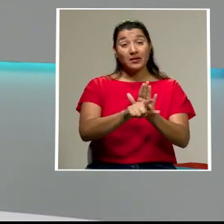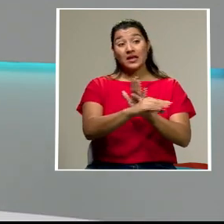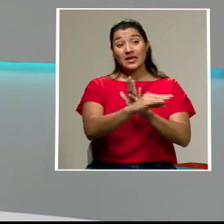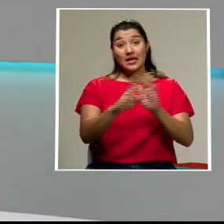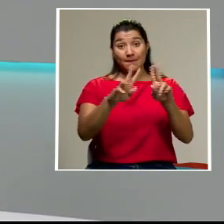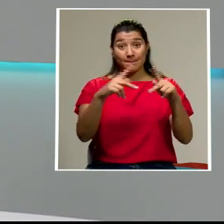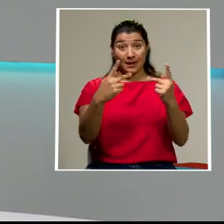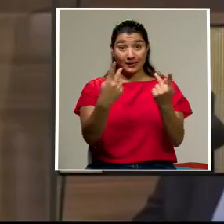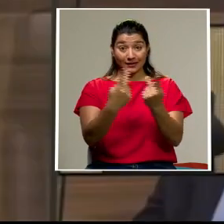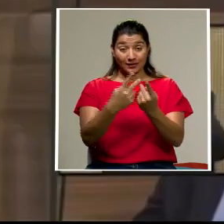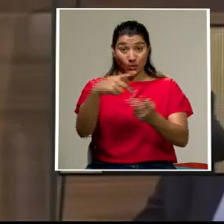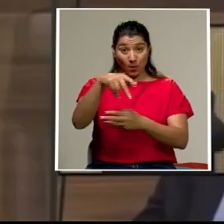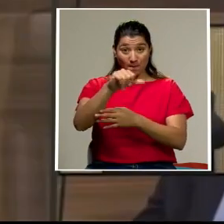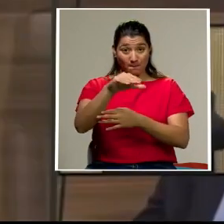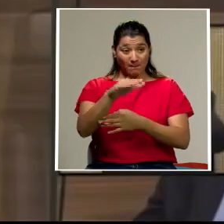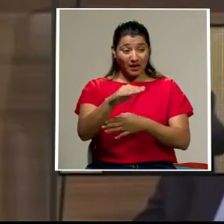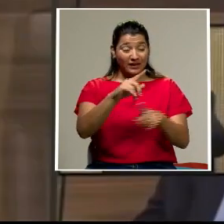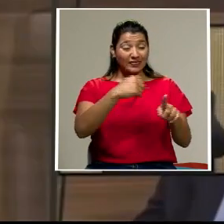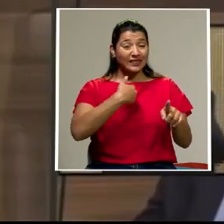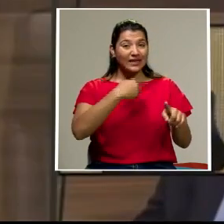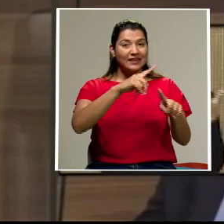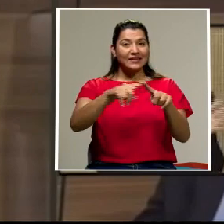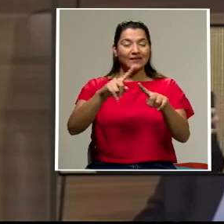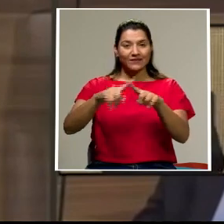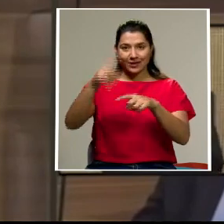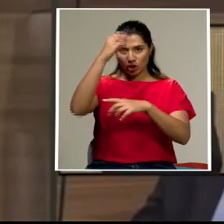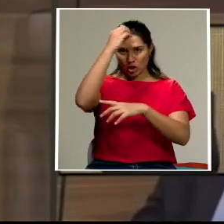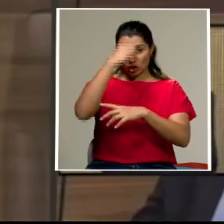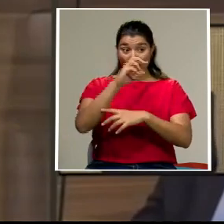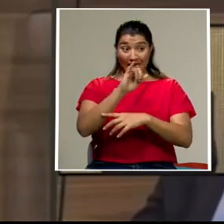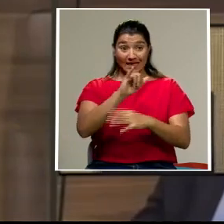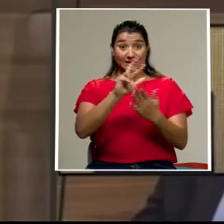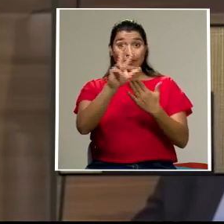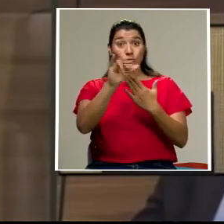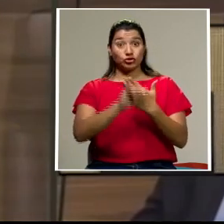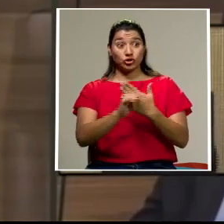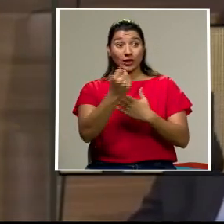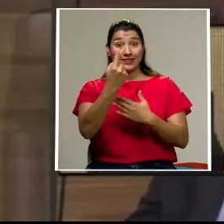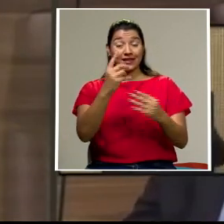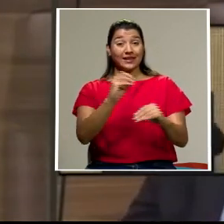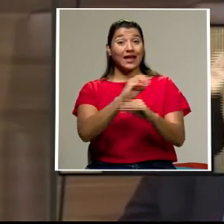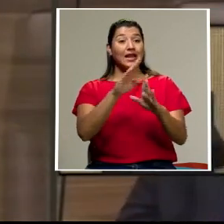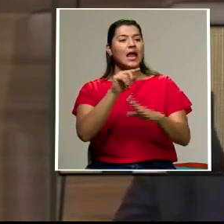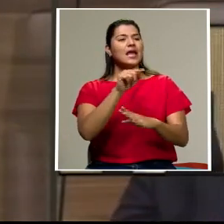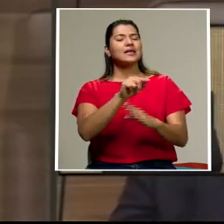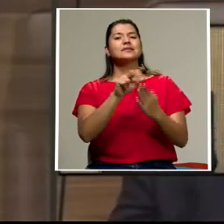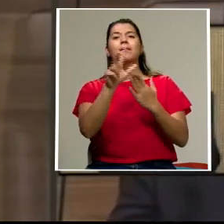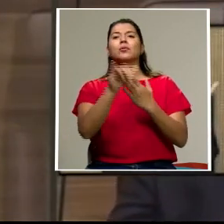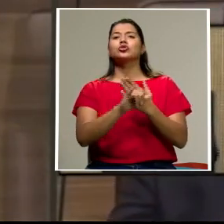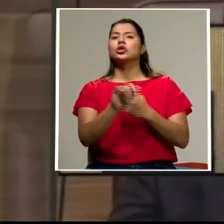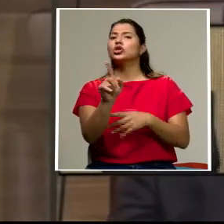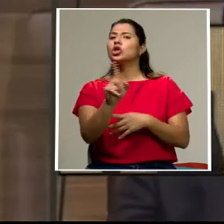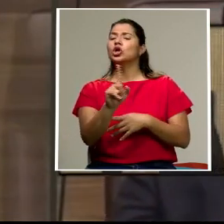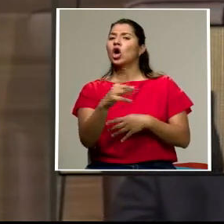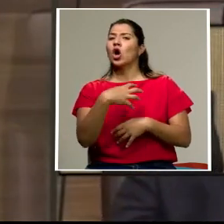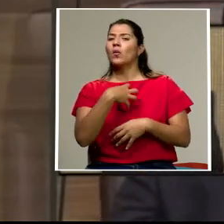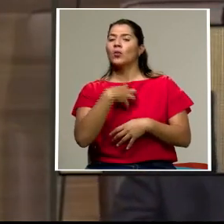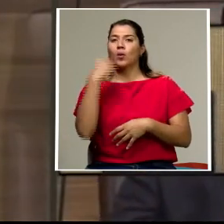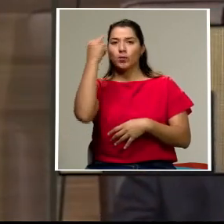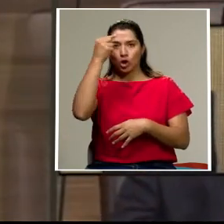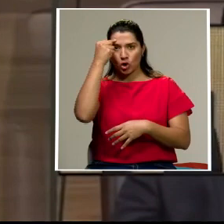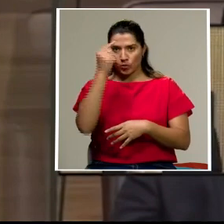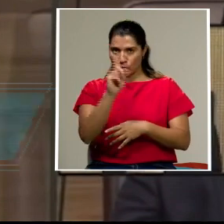Acción Ciudadana. Veo que este proyecto, y que quede claro a la opinión pública, este no es un proyecto del gobierno, este es un proyecto